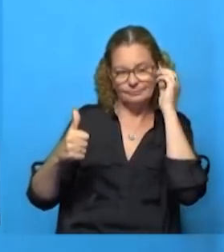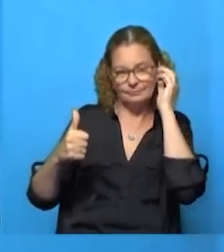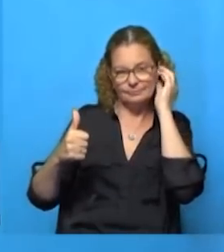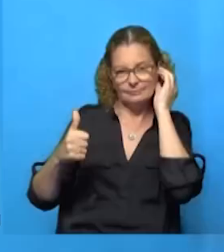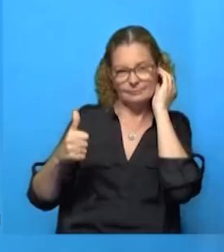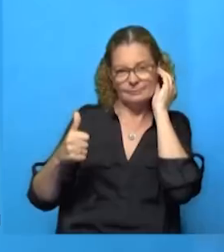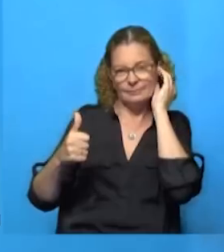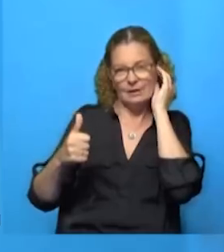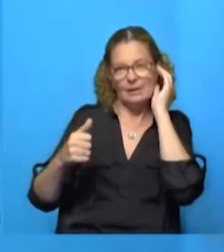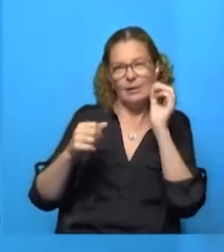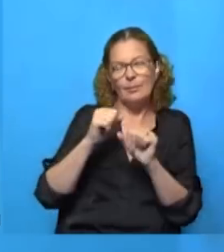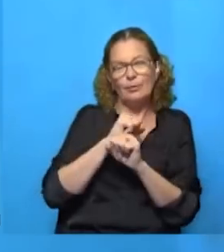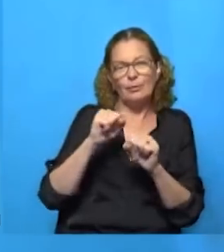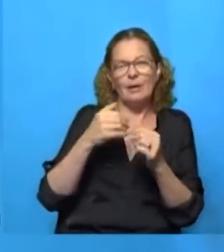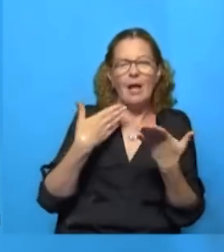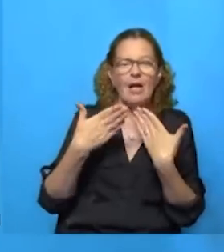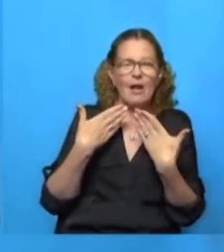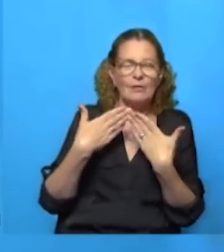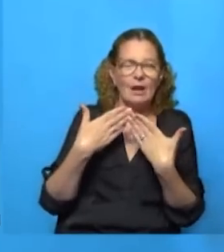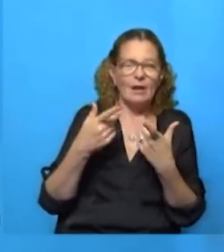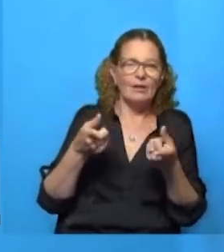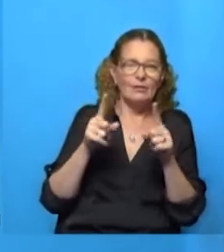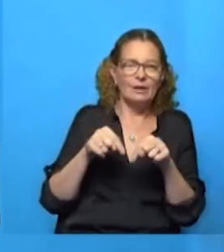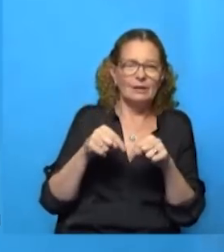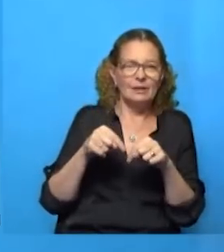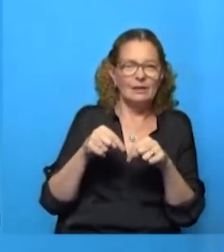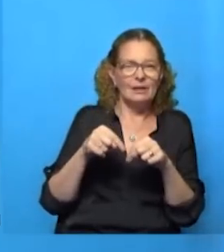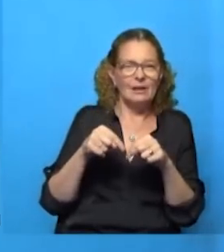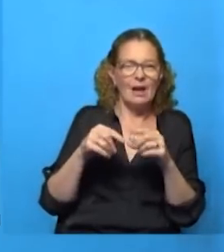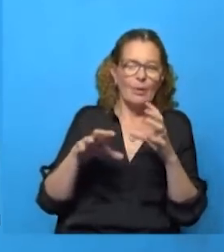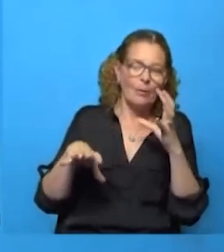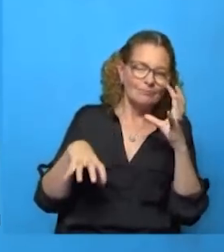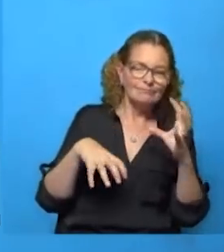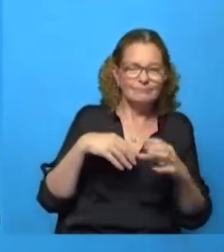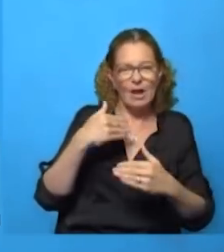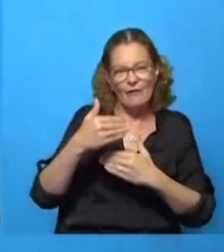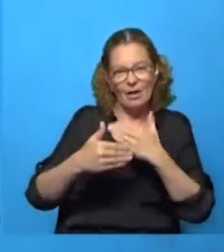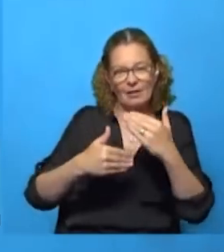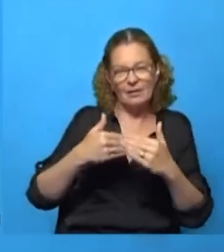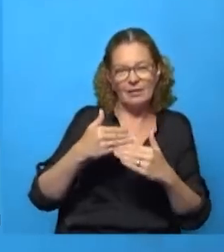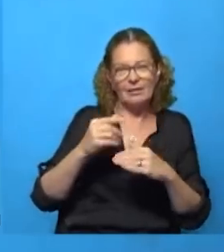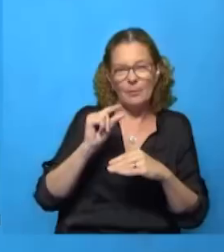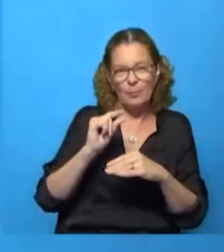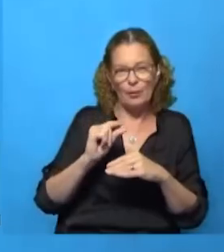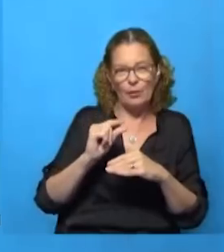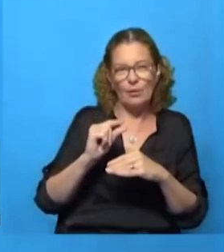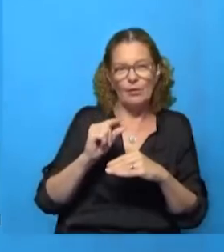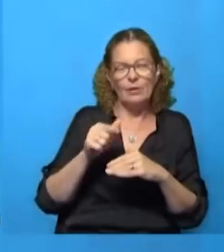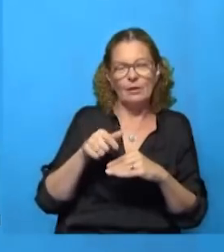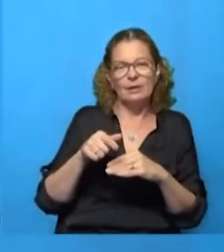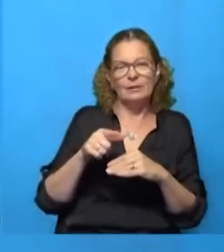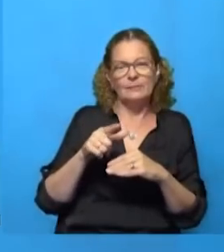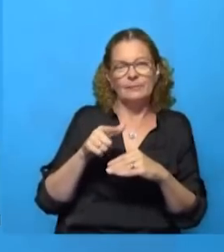las posibilidades de un diálogo que venía con cierto grado de avance mínimo pero que tenía